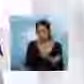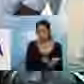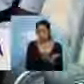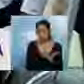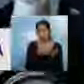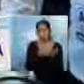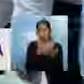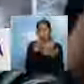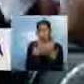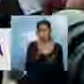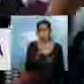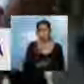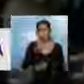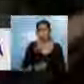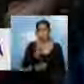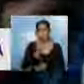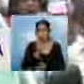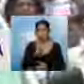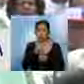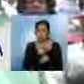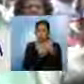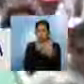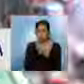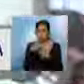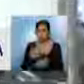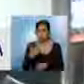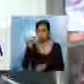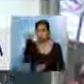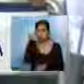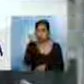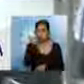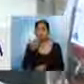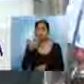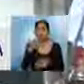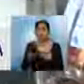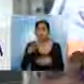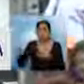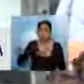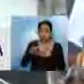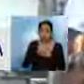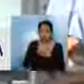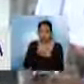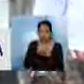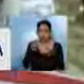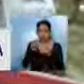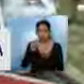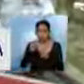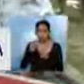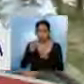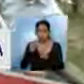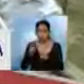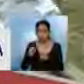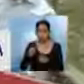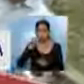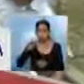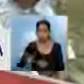hayan computado 3 años de antigüedad. Y el presunto plagio de la tesis de Acuña ocurrió en el año 2009, pero